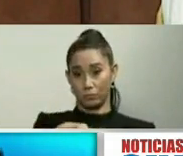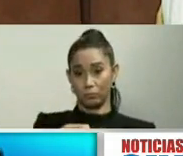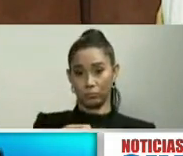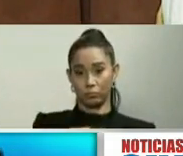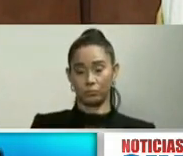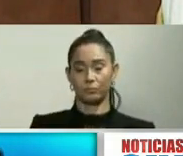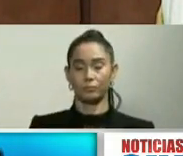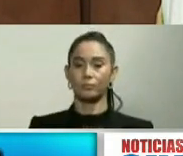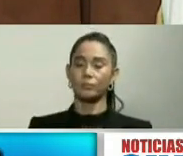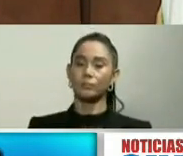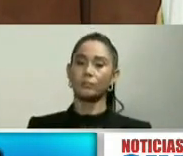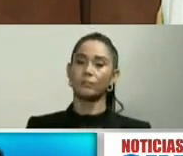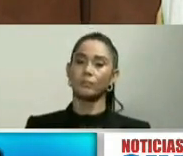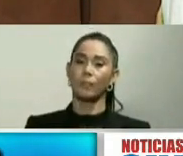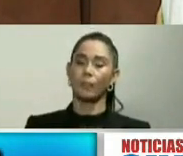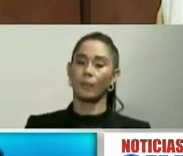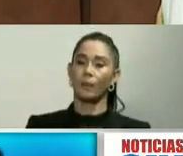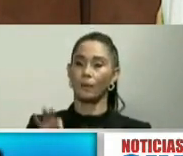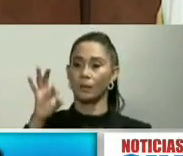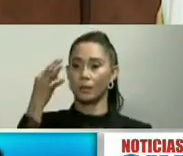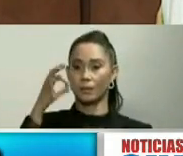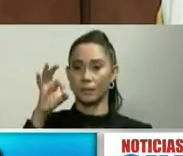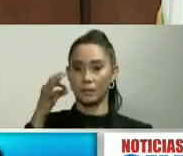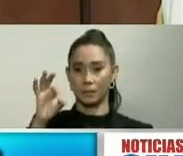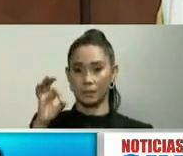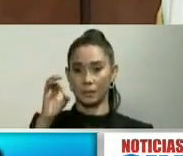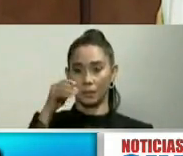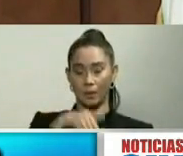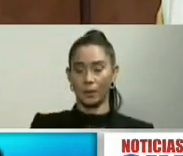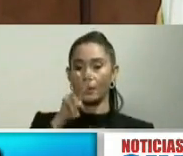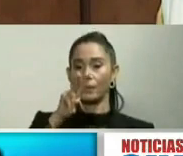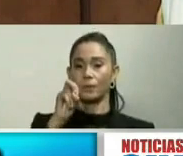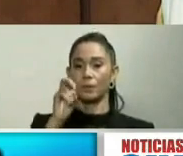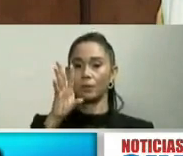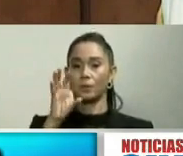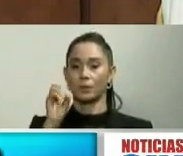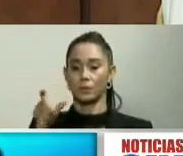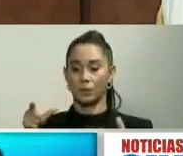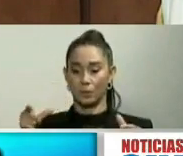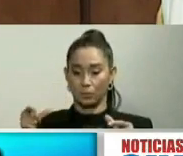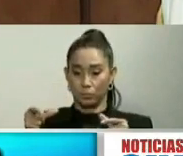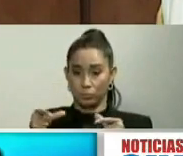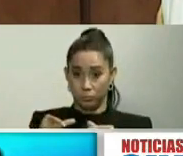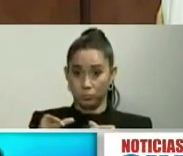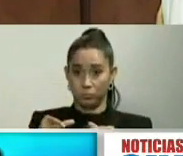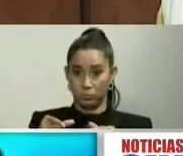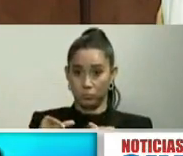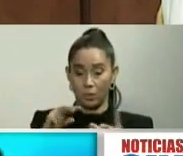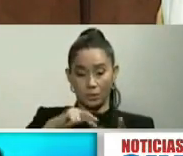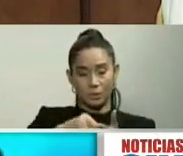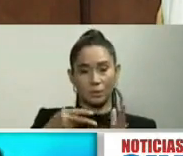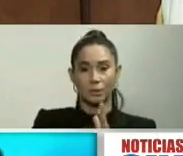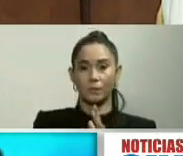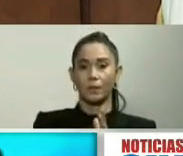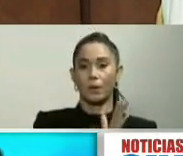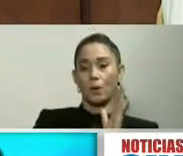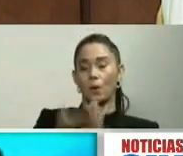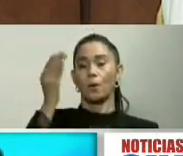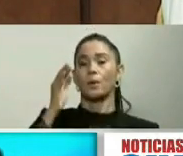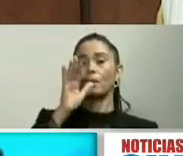dominicana. De 19.250 pesos para empresas medianas, lo que supone un aumento del